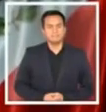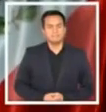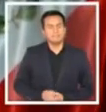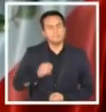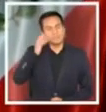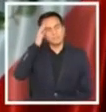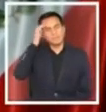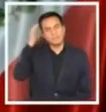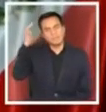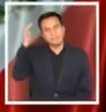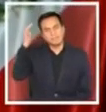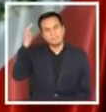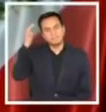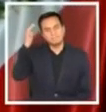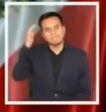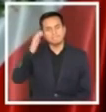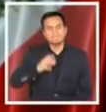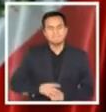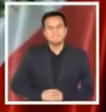Imaginen